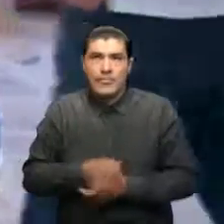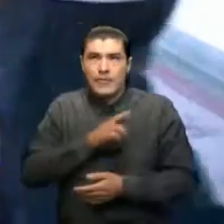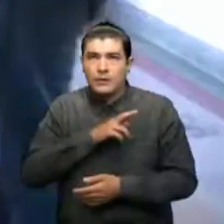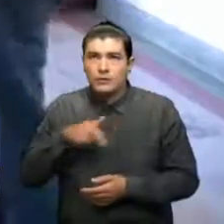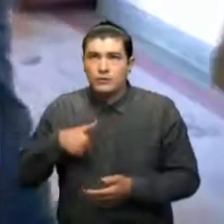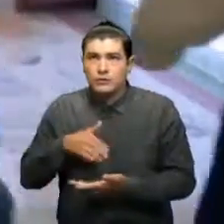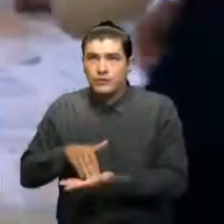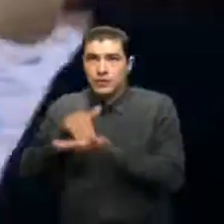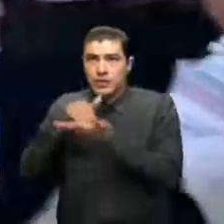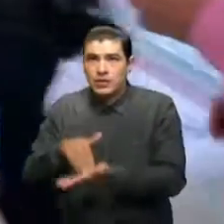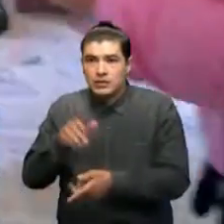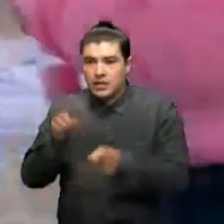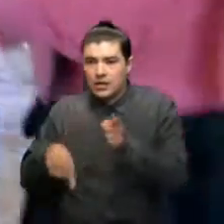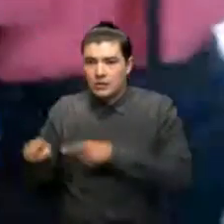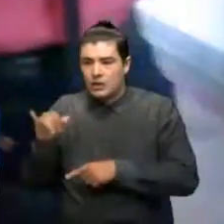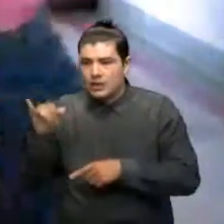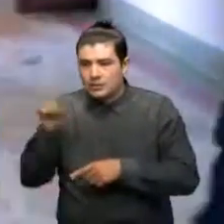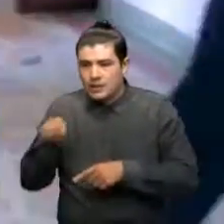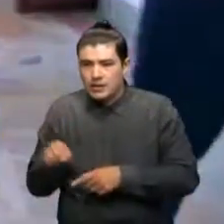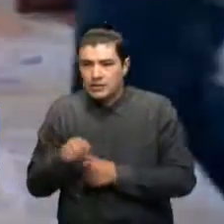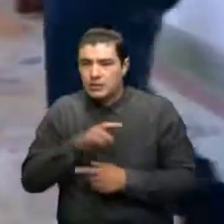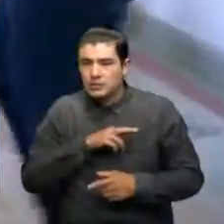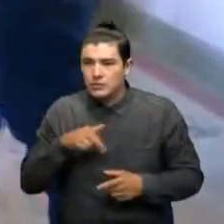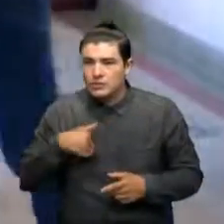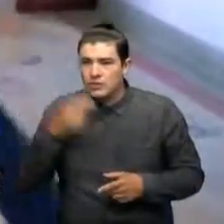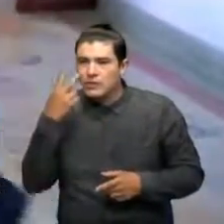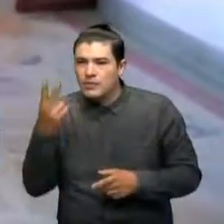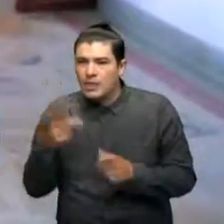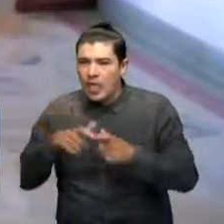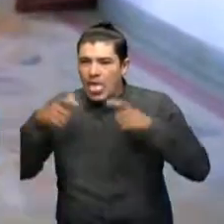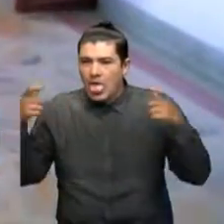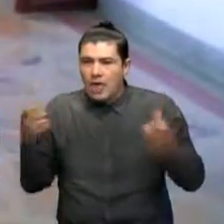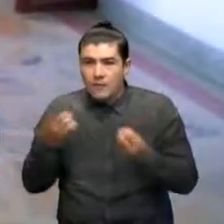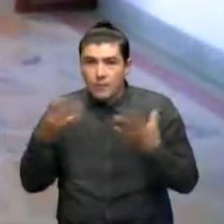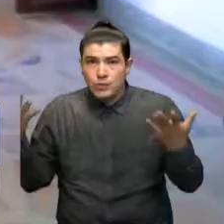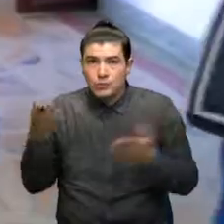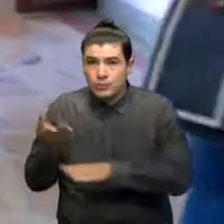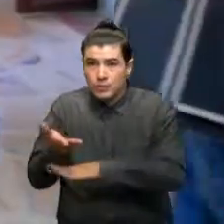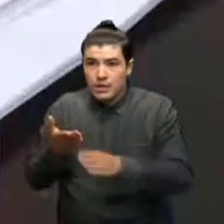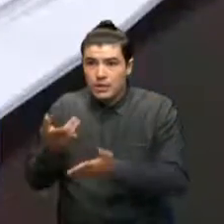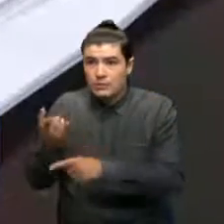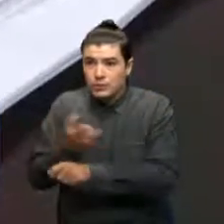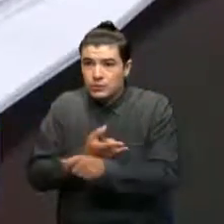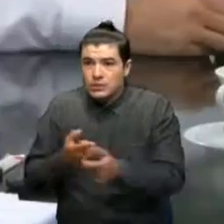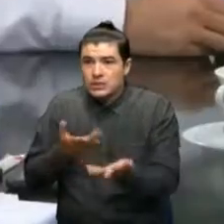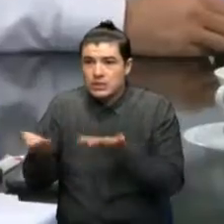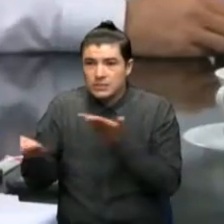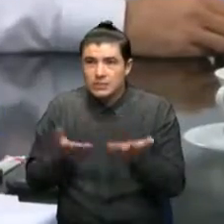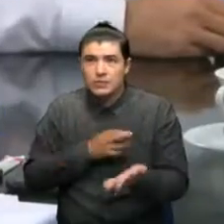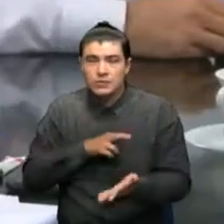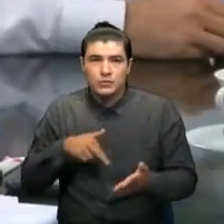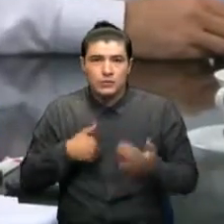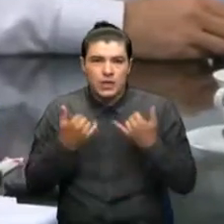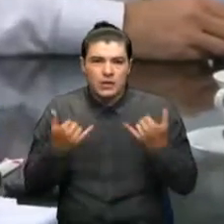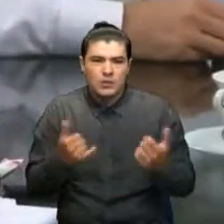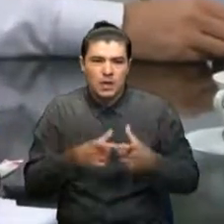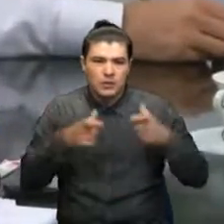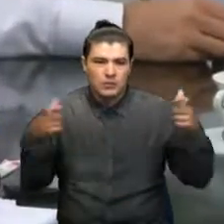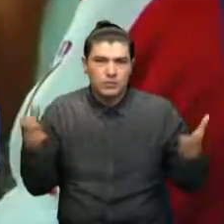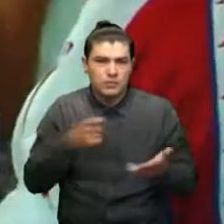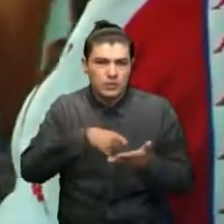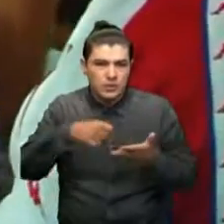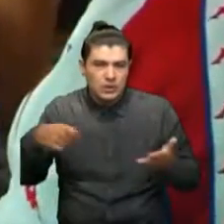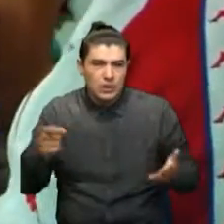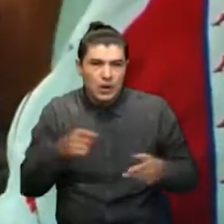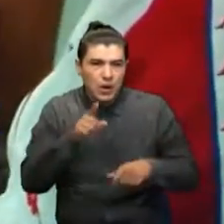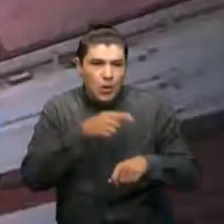fortaleciendo aquellas ips es donde vemos que si se ha aumentado mucho la demanda entonces estamos haciendo contratación aumentando horas médicos en